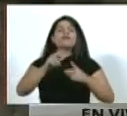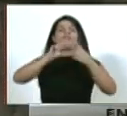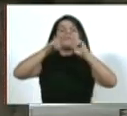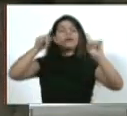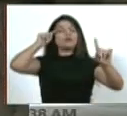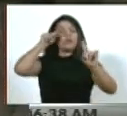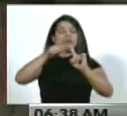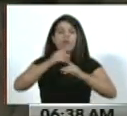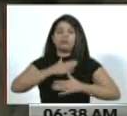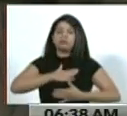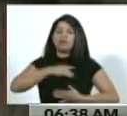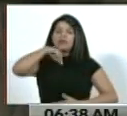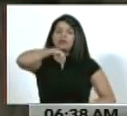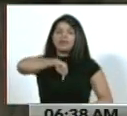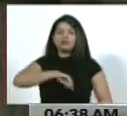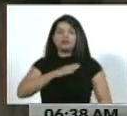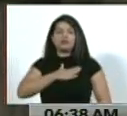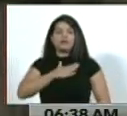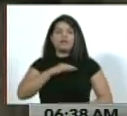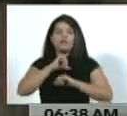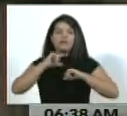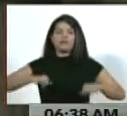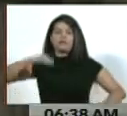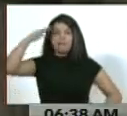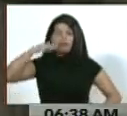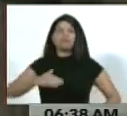reina en el corazón de la Fuerza Armada